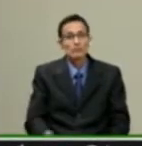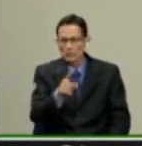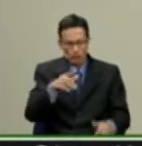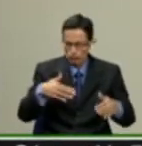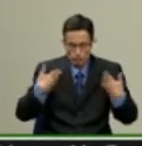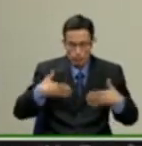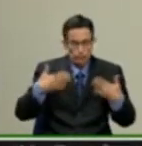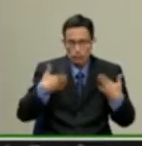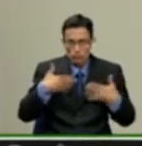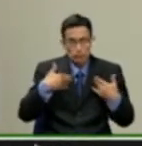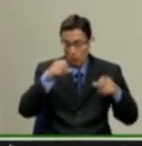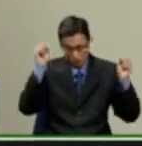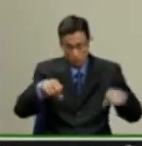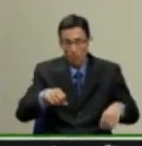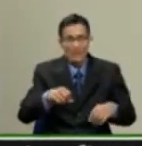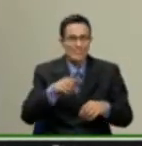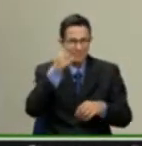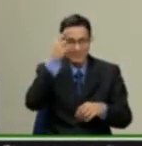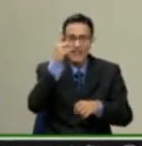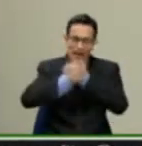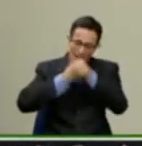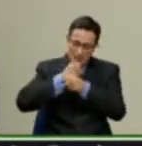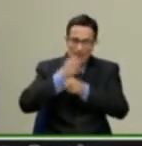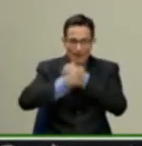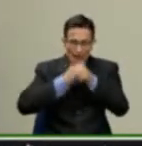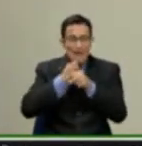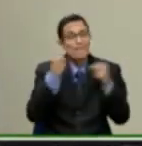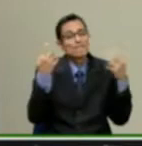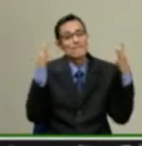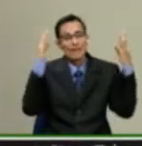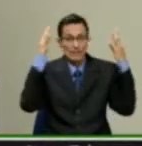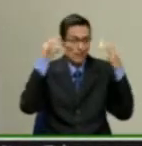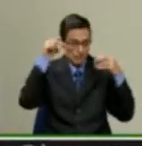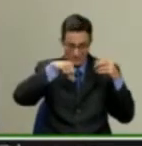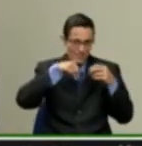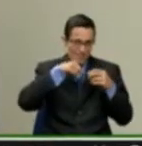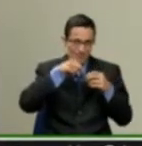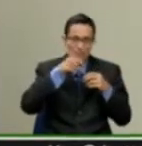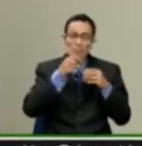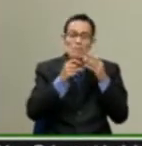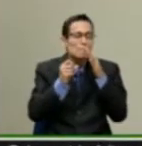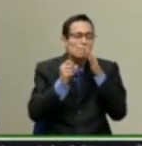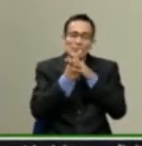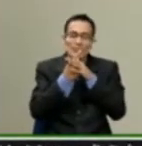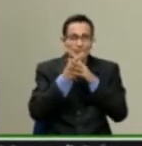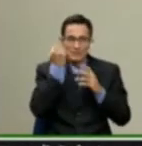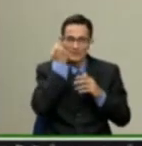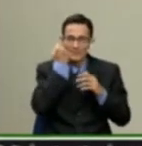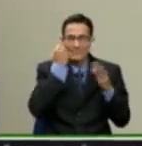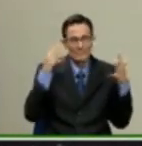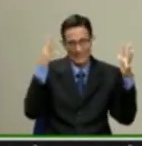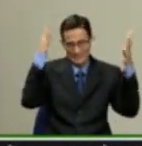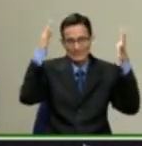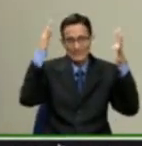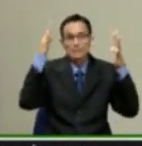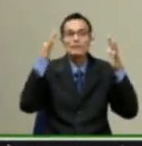de su aniversario, de su onomástico, de el nacimiento de este puerto petrolero, en la absoluta certeza, en la absoluta